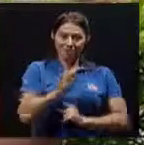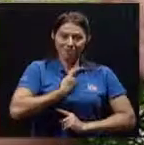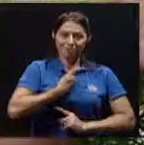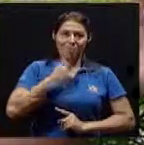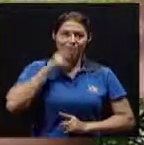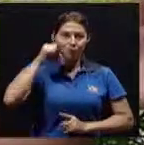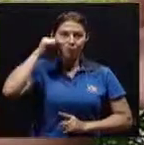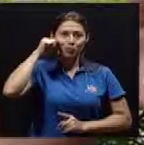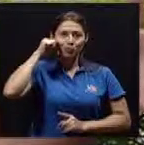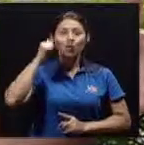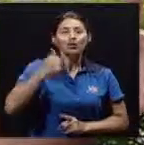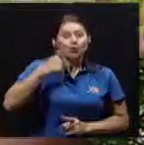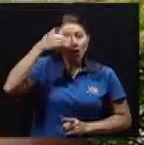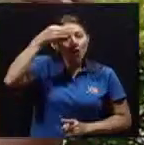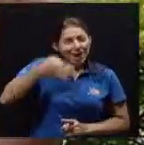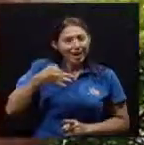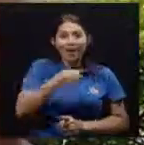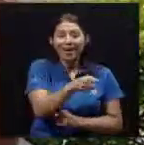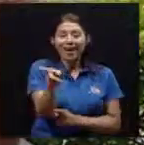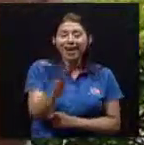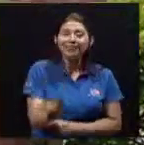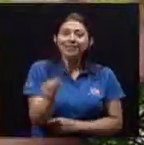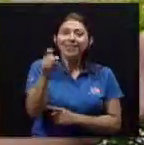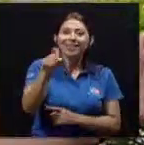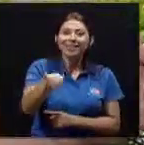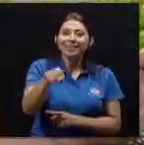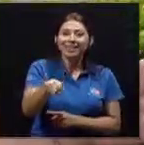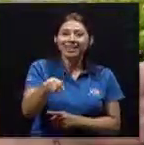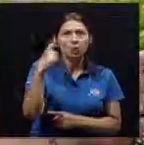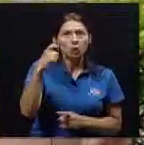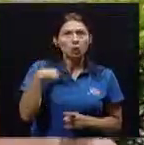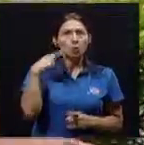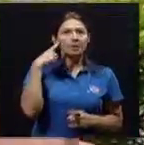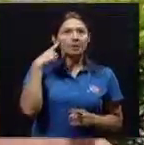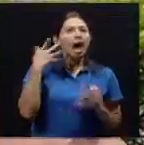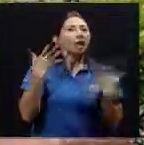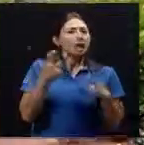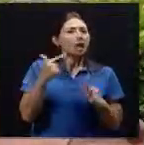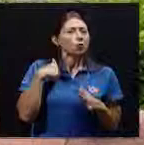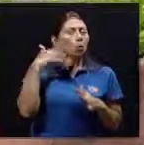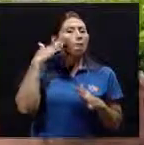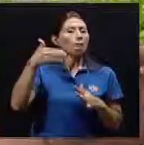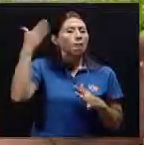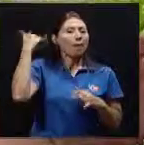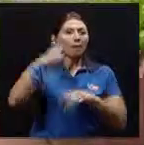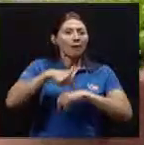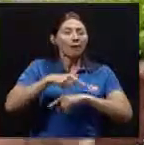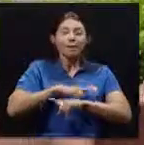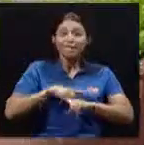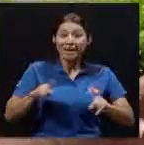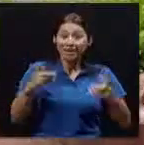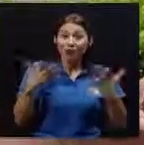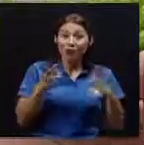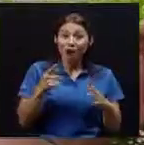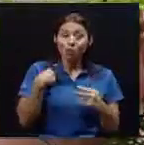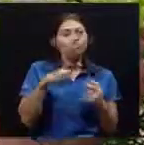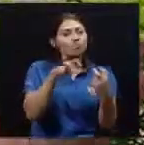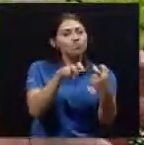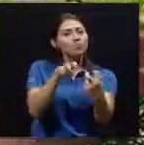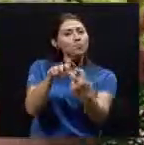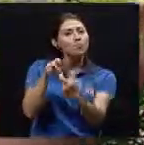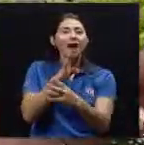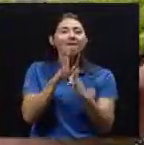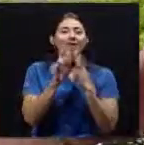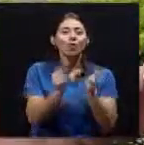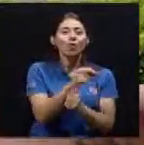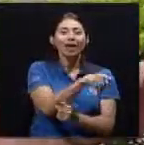el adolescente necesita, ¿verdad? Porque fue una etapa, digamos, por la que ya pasé. Pero en realidad, cuando uno se sienta a conversar con ellos, uno